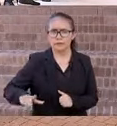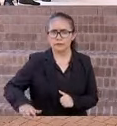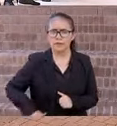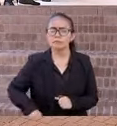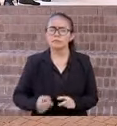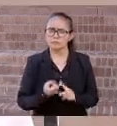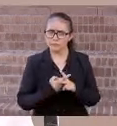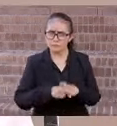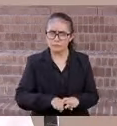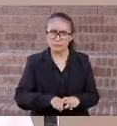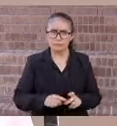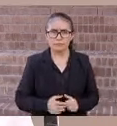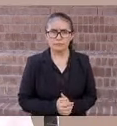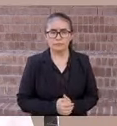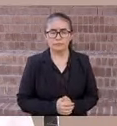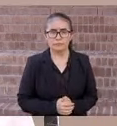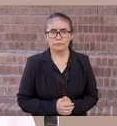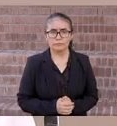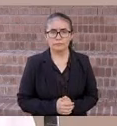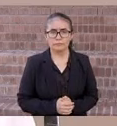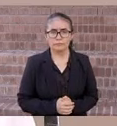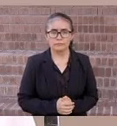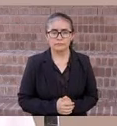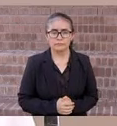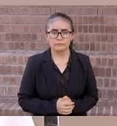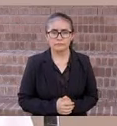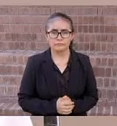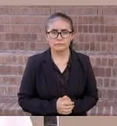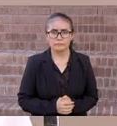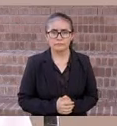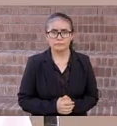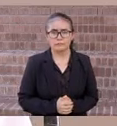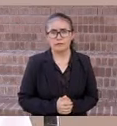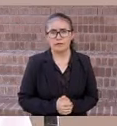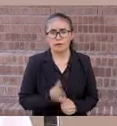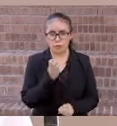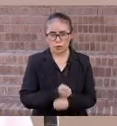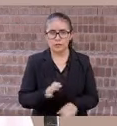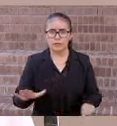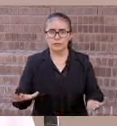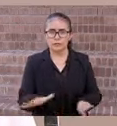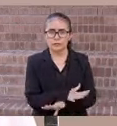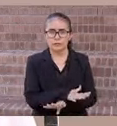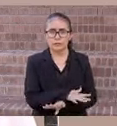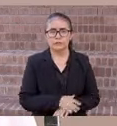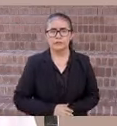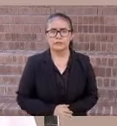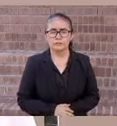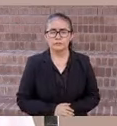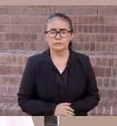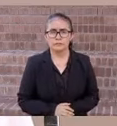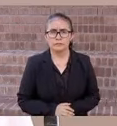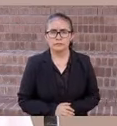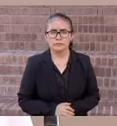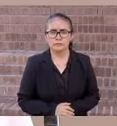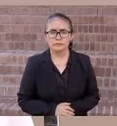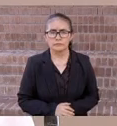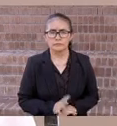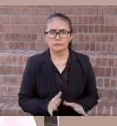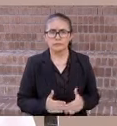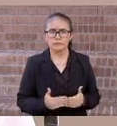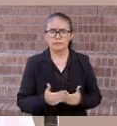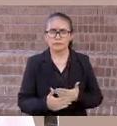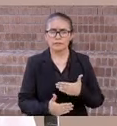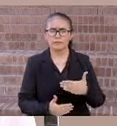comenzado con esta cuarta transformación y ya ha